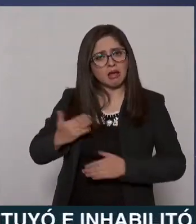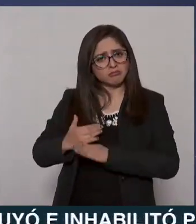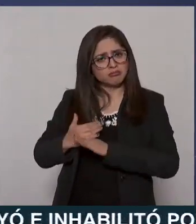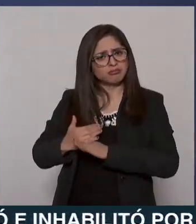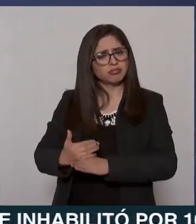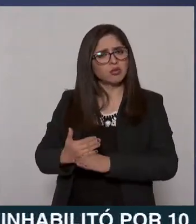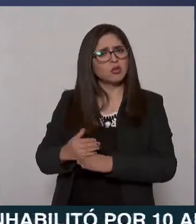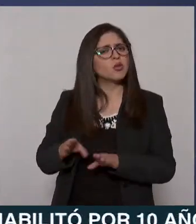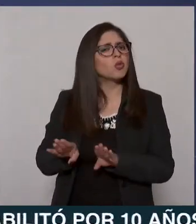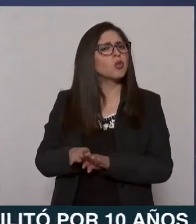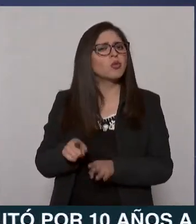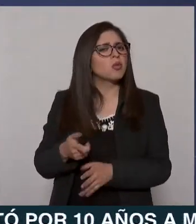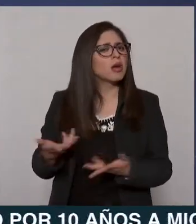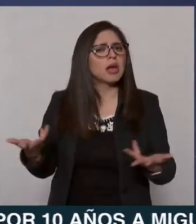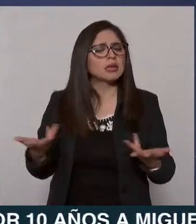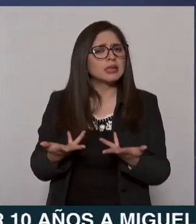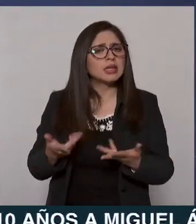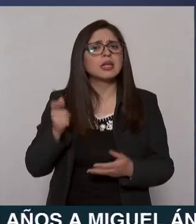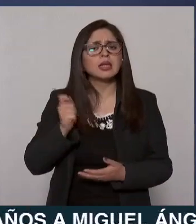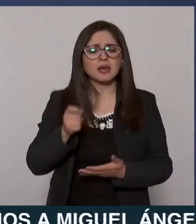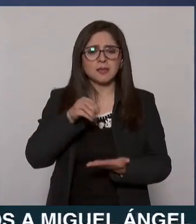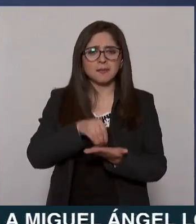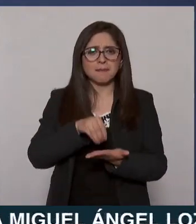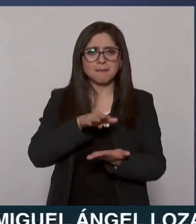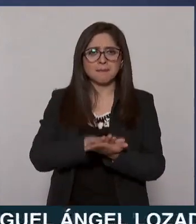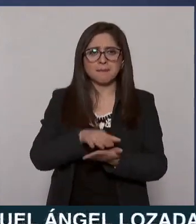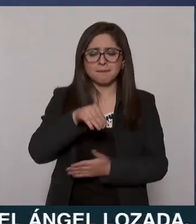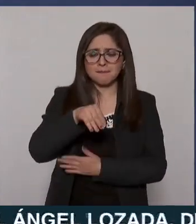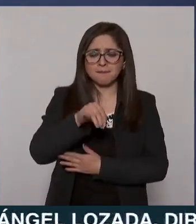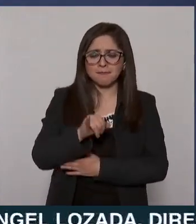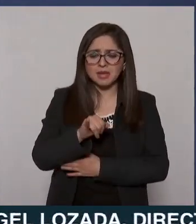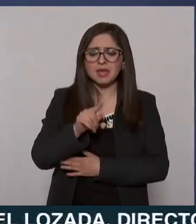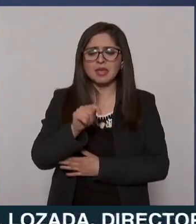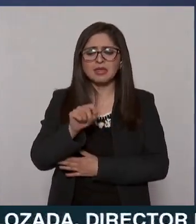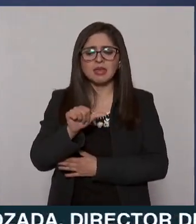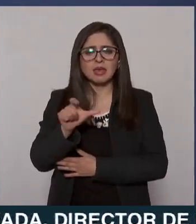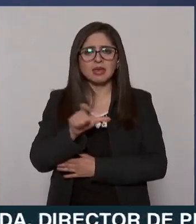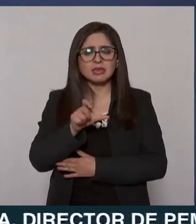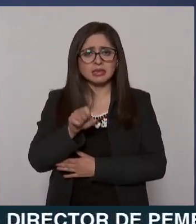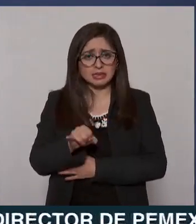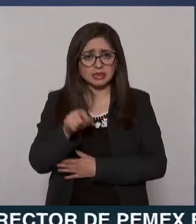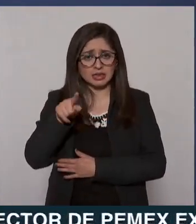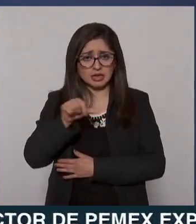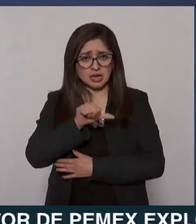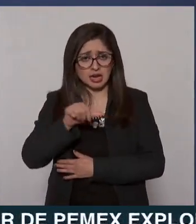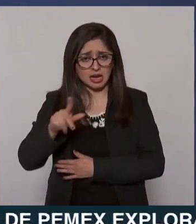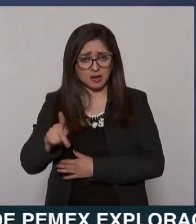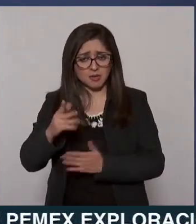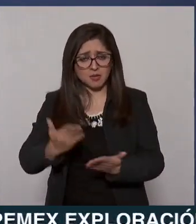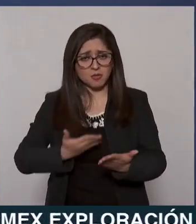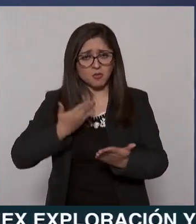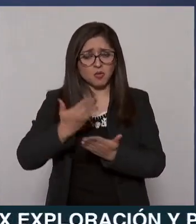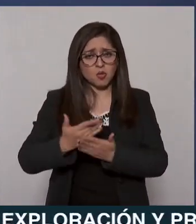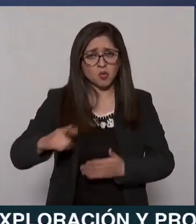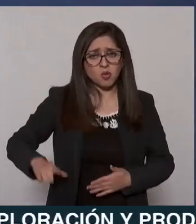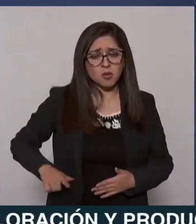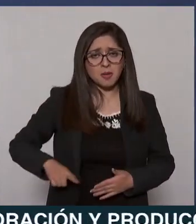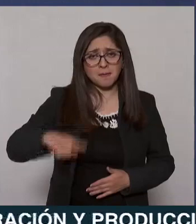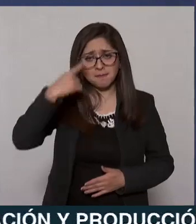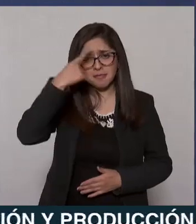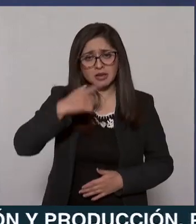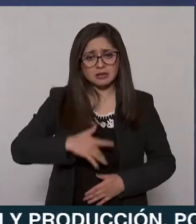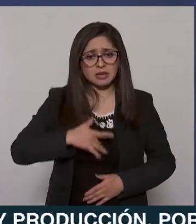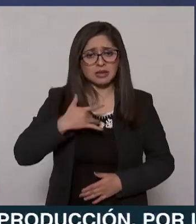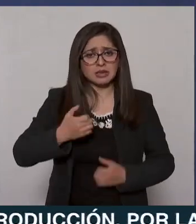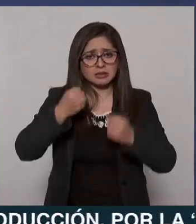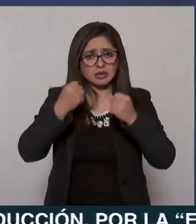de hacerlo, pues es a través de Mi Taxi una herramienta digital creada por el gobierno de la ciudad para ofrecer mayor seguridad a los pasajeros que